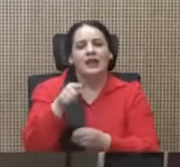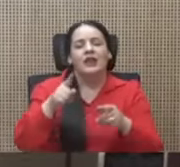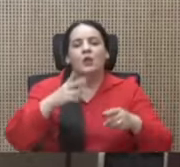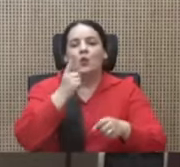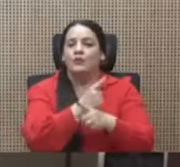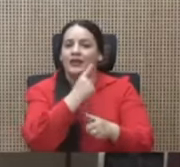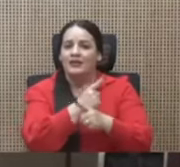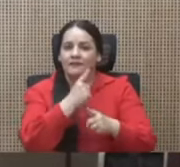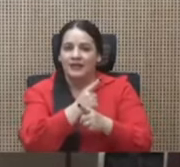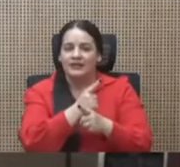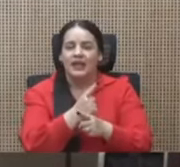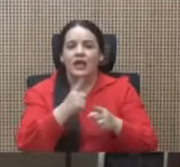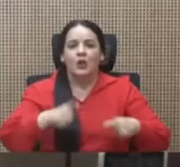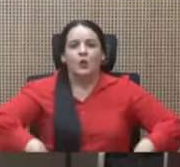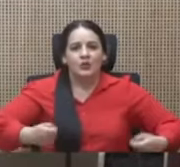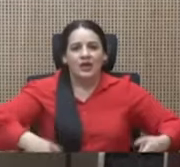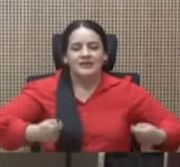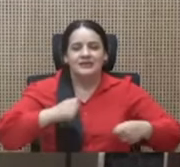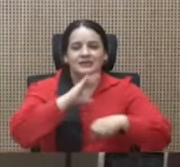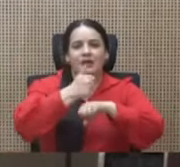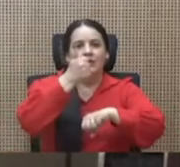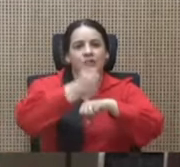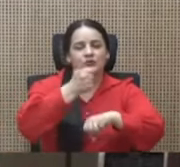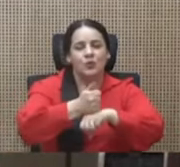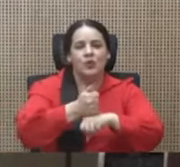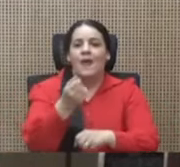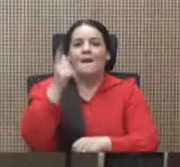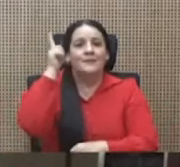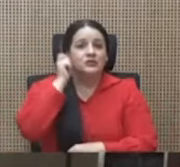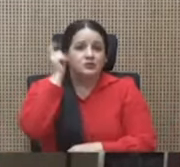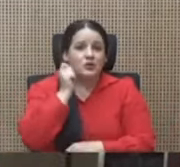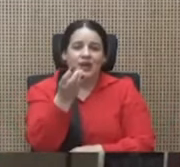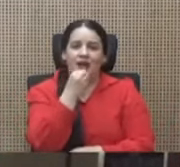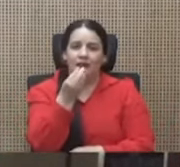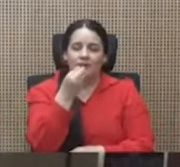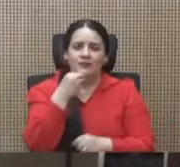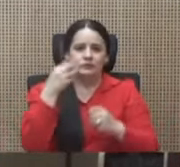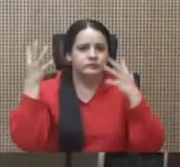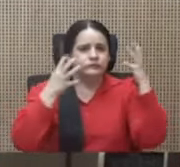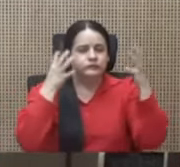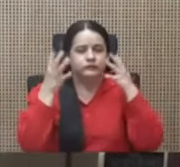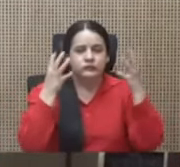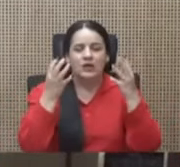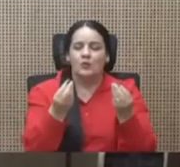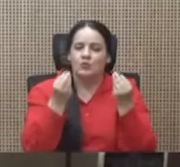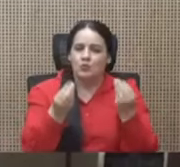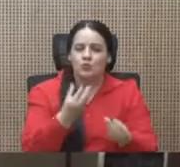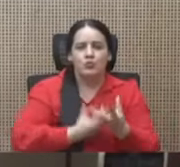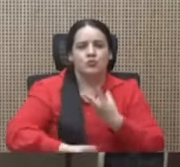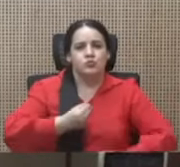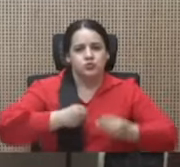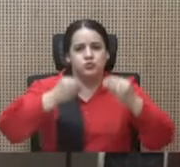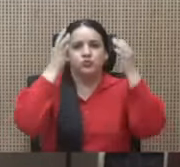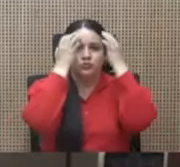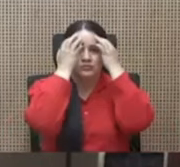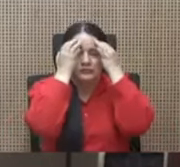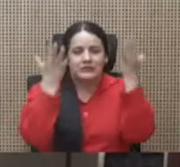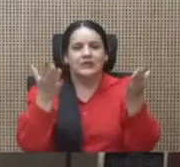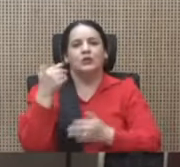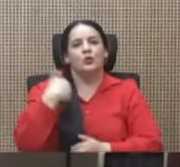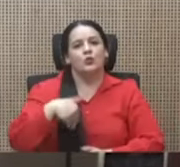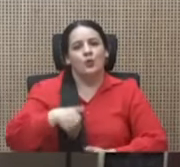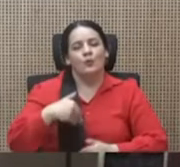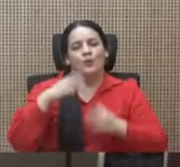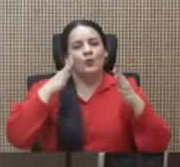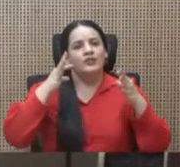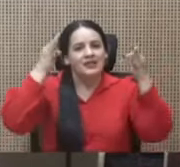pensiones alimentarias desproporcionadas que han causado mucha desesperación y angustia en los hombres que sufren por decisiones tomadas por